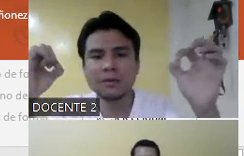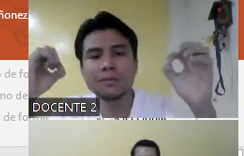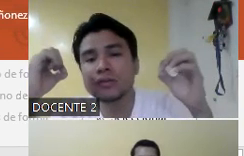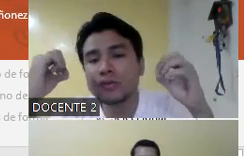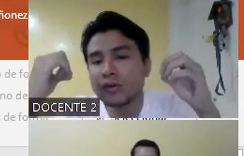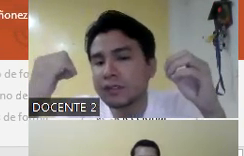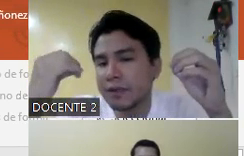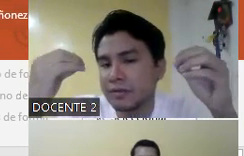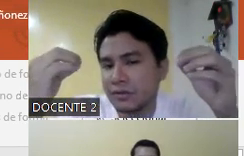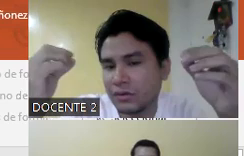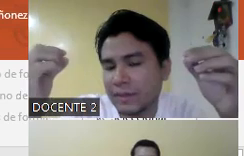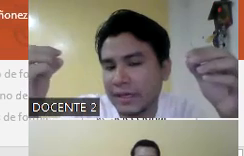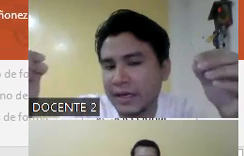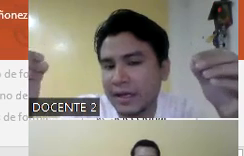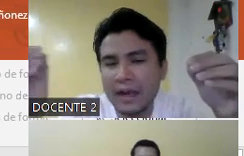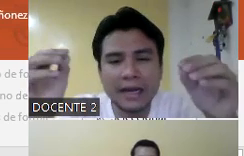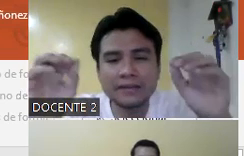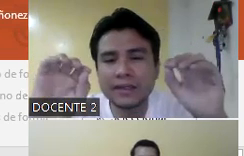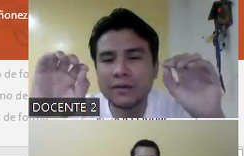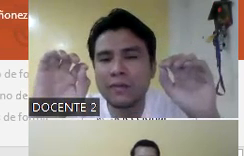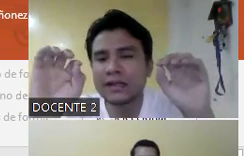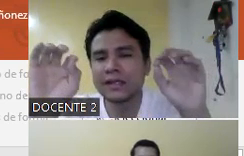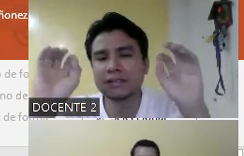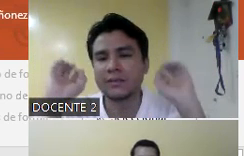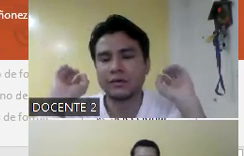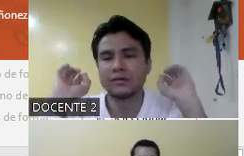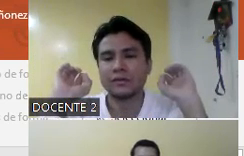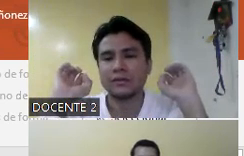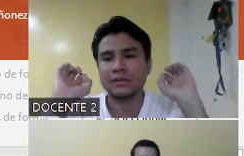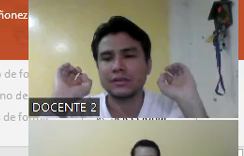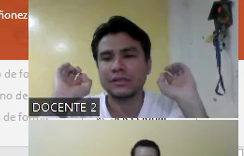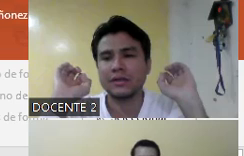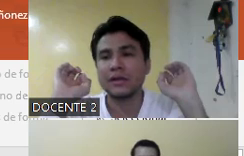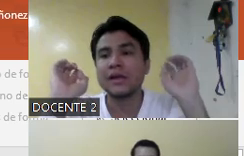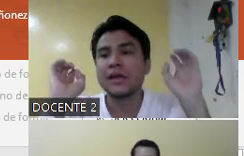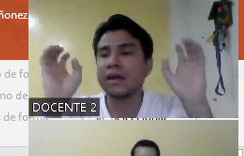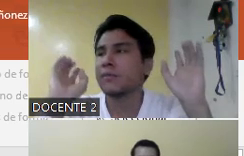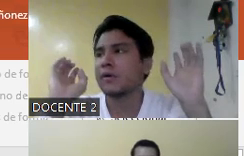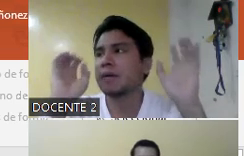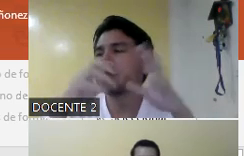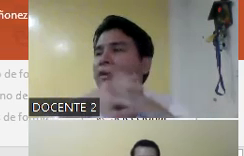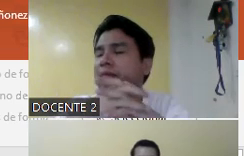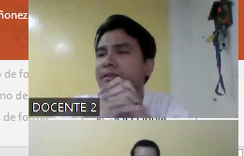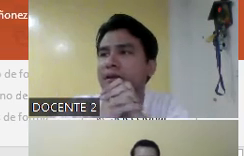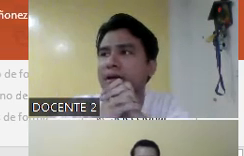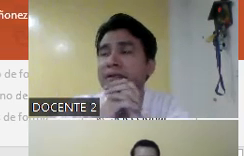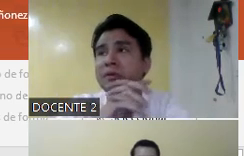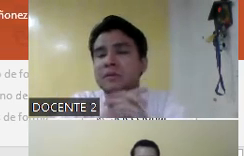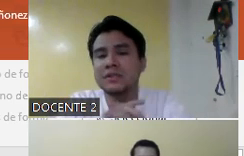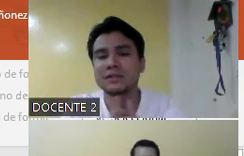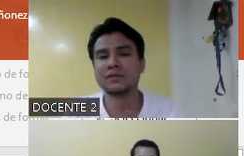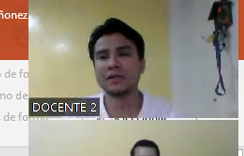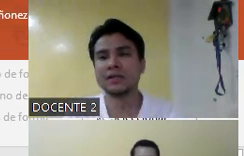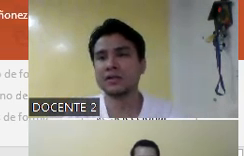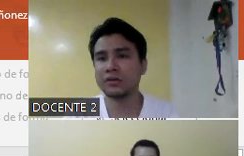el máximo, pero yo lo expreso de otra manera ante cualquier estímulo, ¿sí? Ejemplo, a mí me duele demasiado la cabeza,